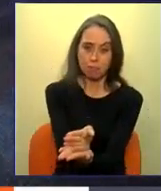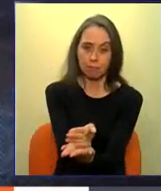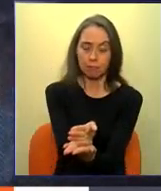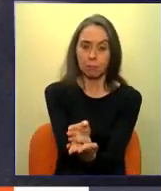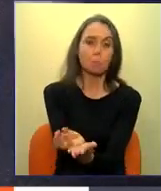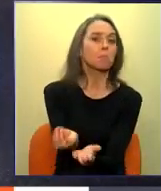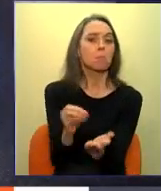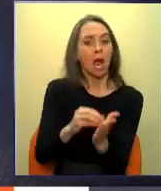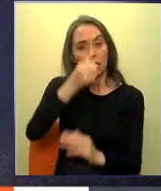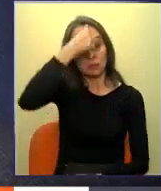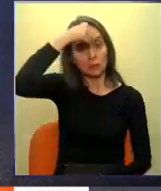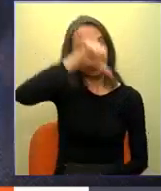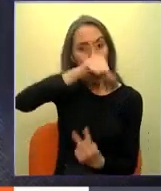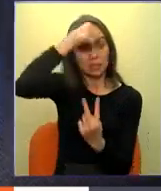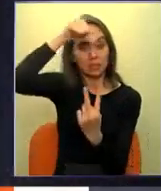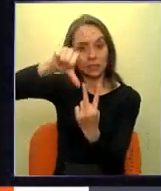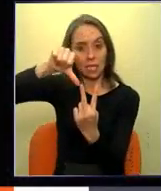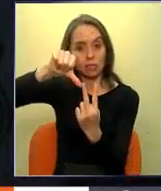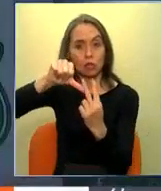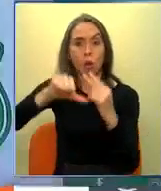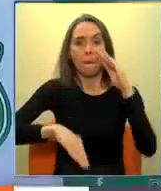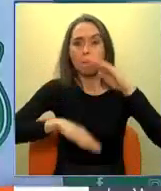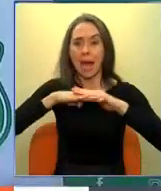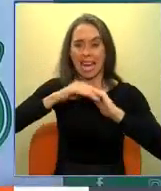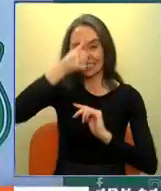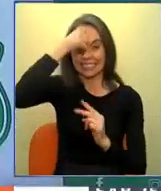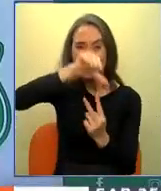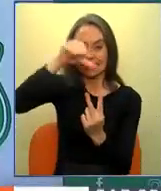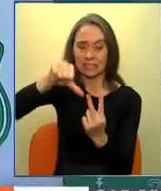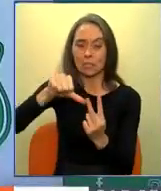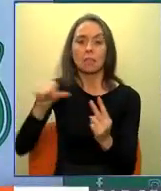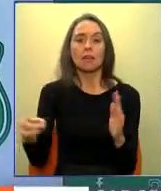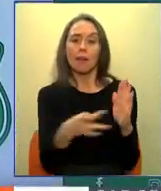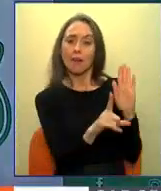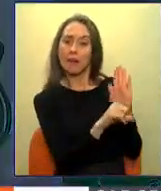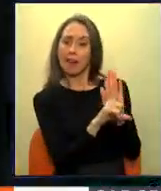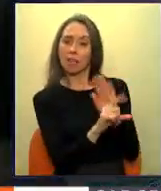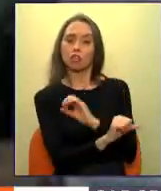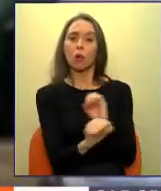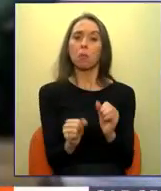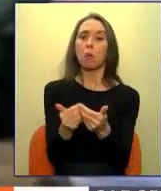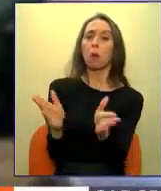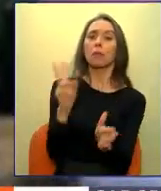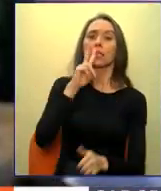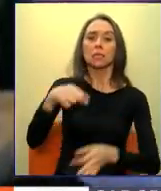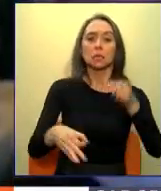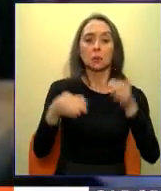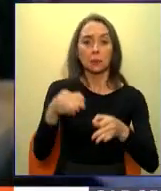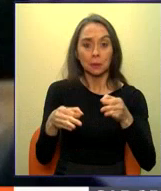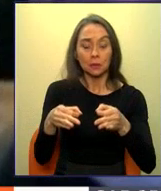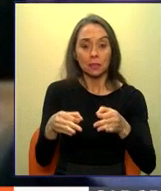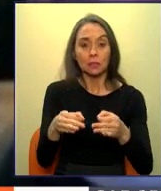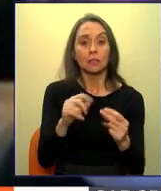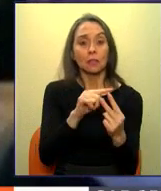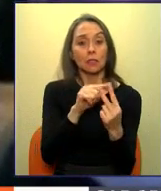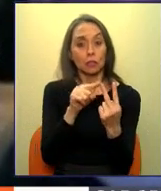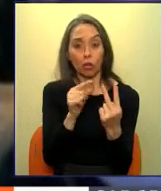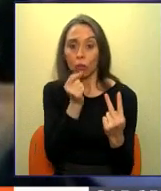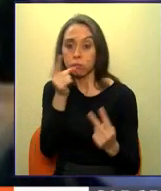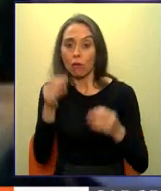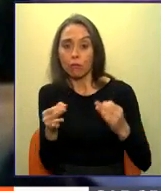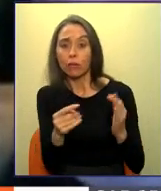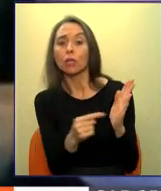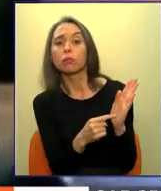mayores sanciones y las mayores penas, porque estos delitos no pueden quedar en la impunidad. Hoy fueron formalizados. La Fiscalía